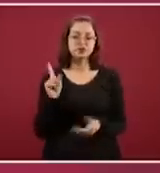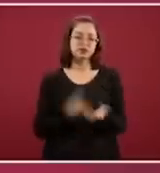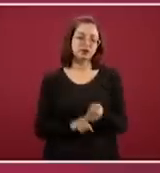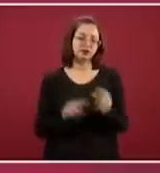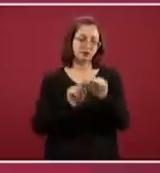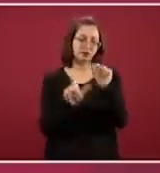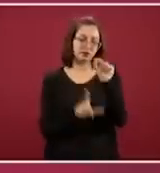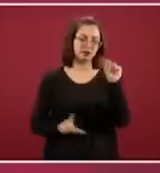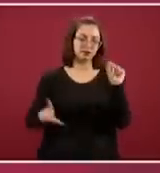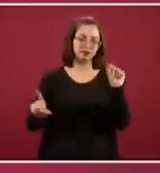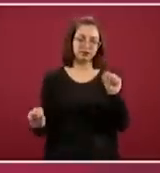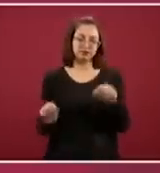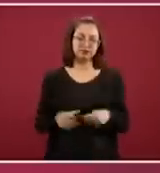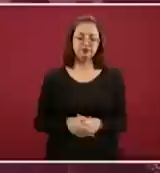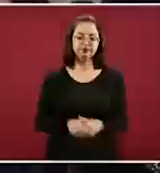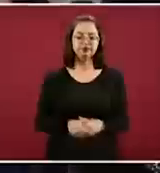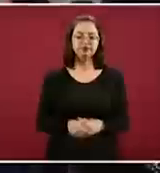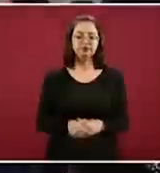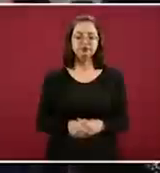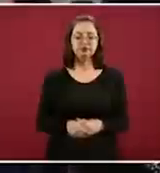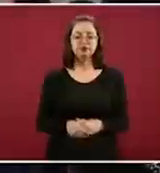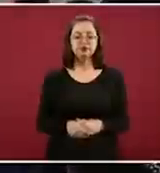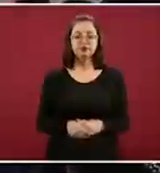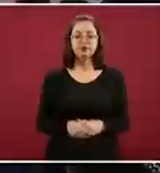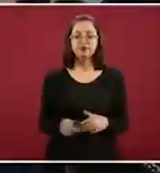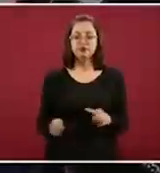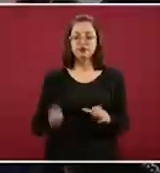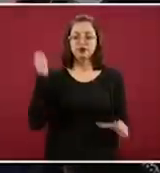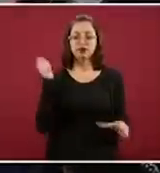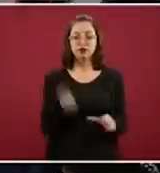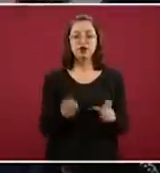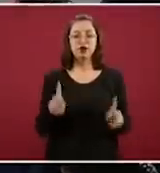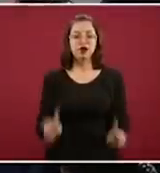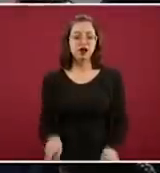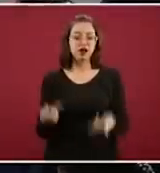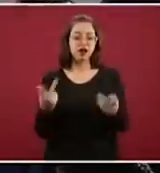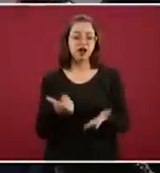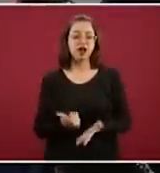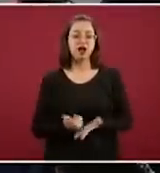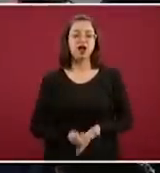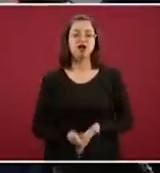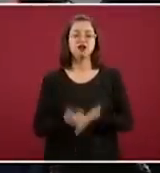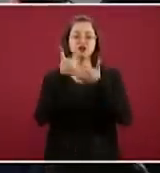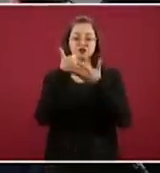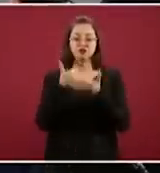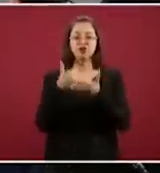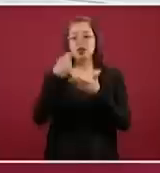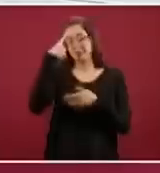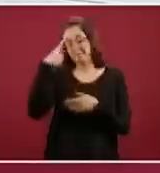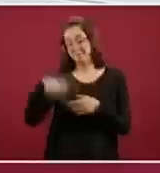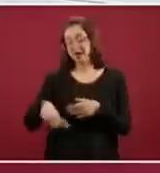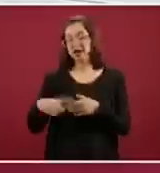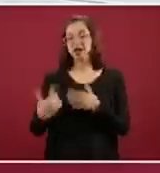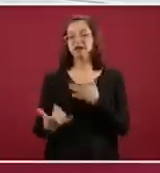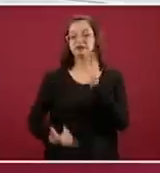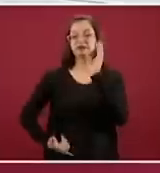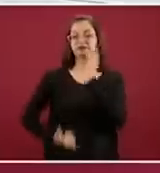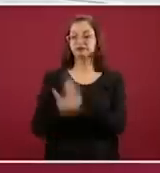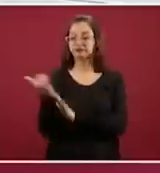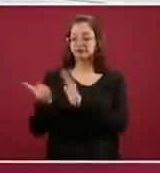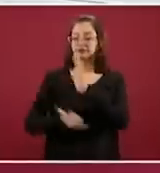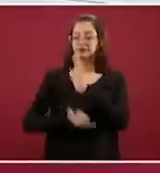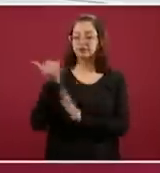México. Esta subasta va a ayudar a financiar la construcción